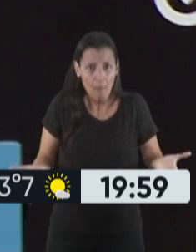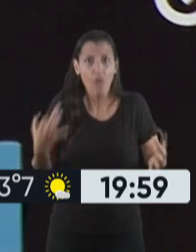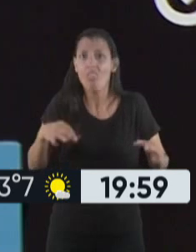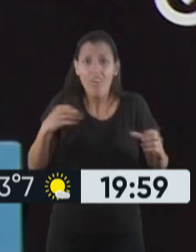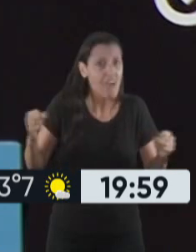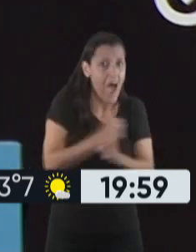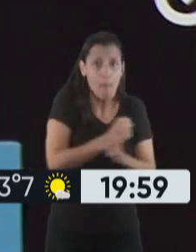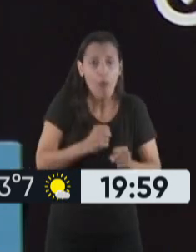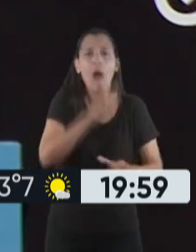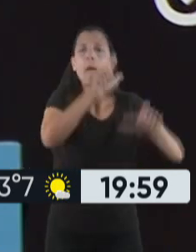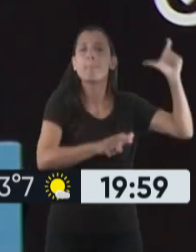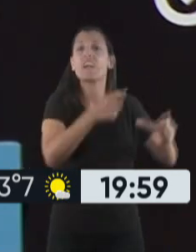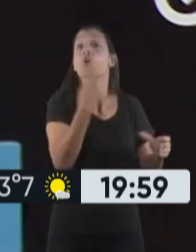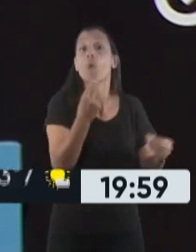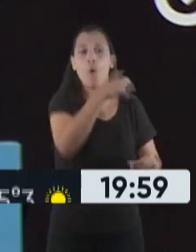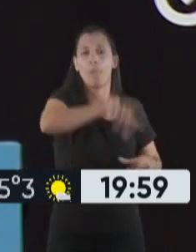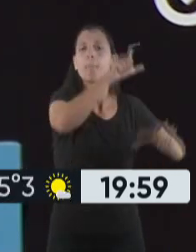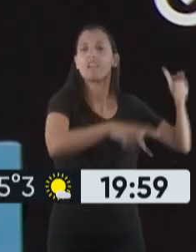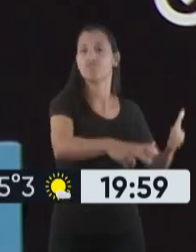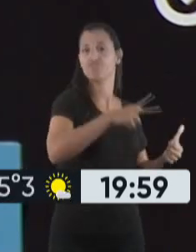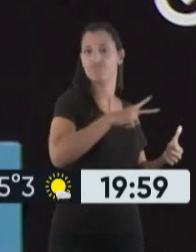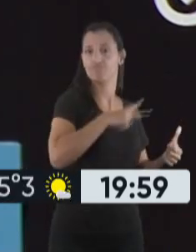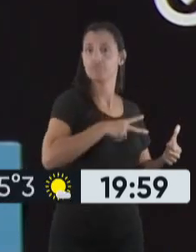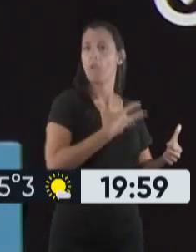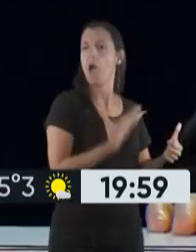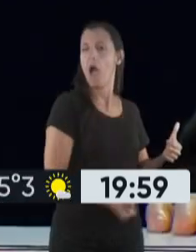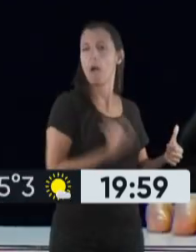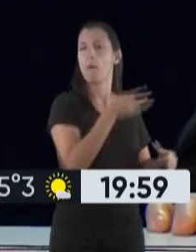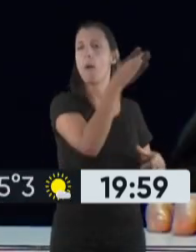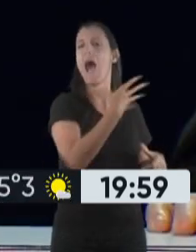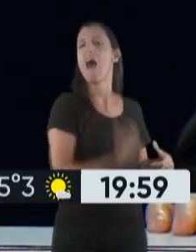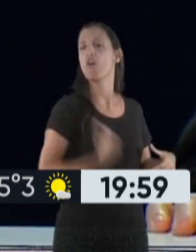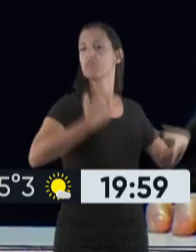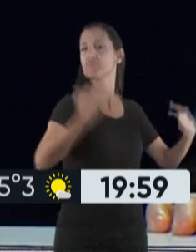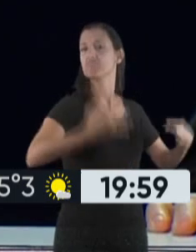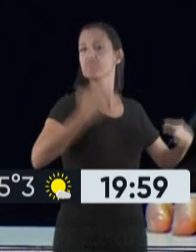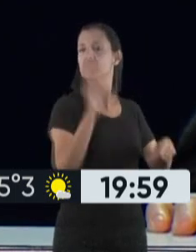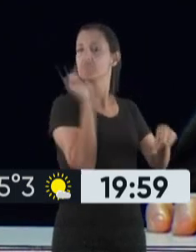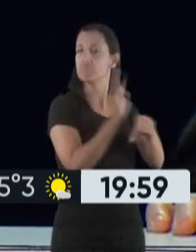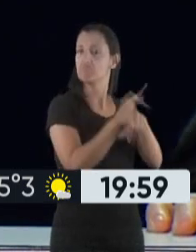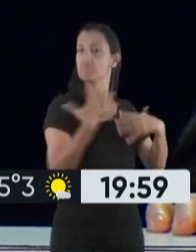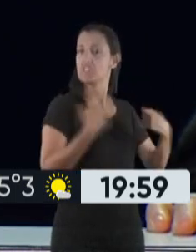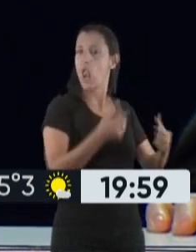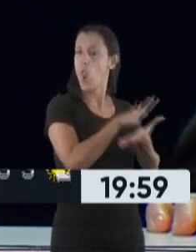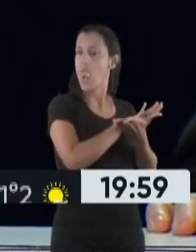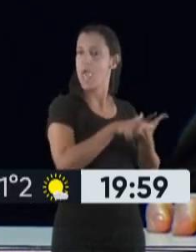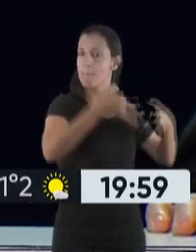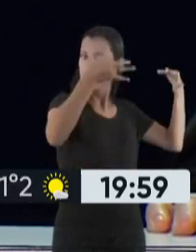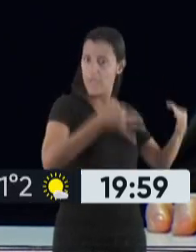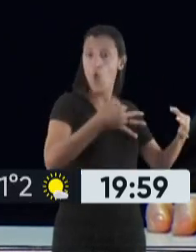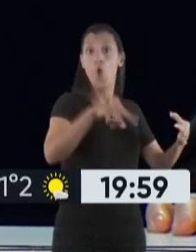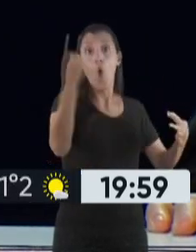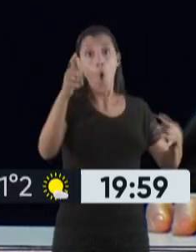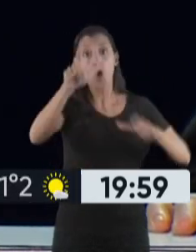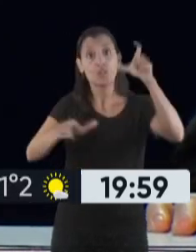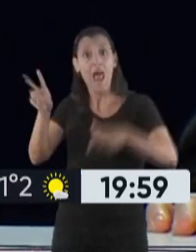Los pudientes, las pudientes hacían su aborto en condiciones de higiene y de asepsia absoluta y